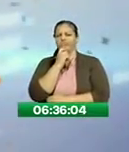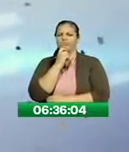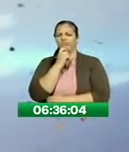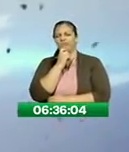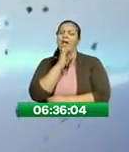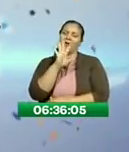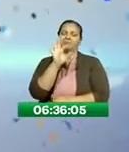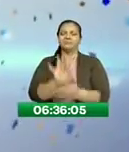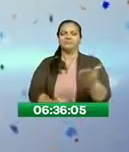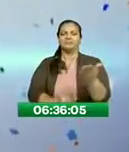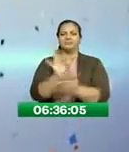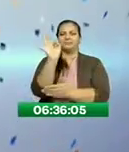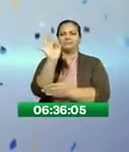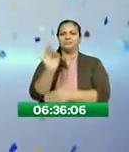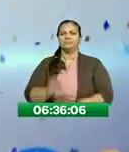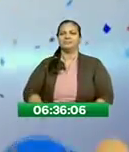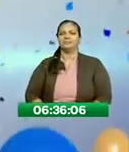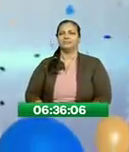¡Aprobado!